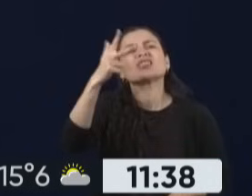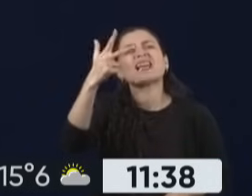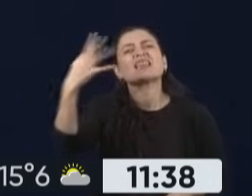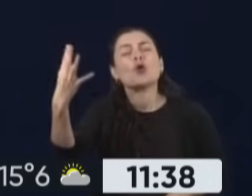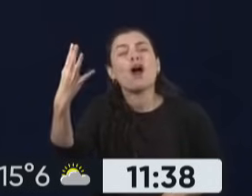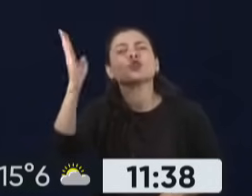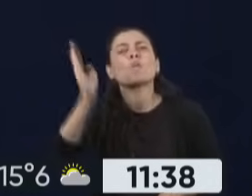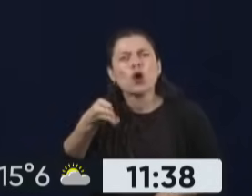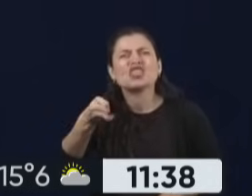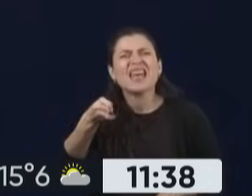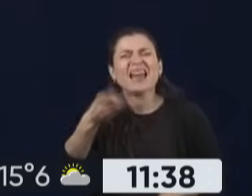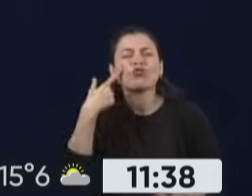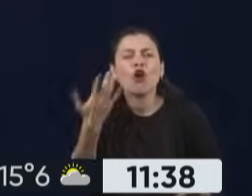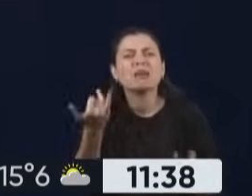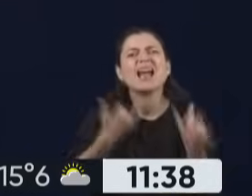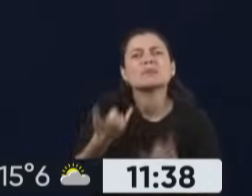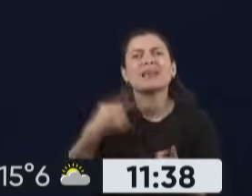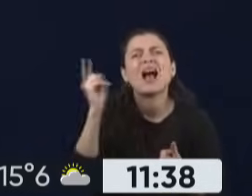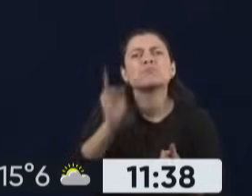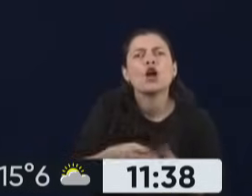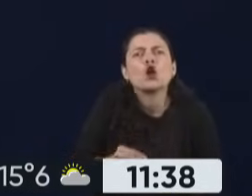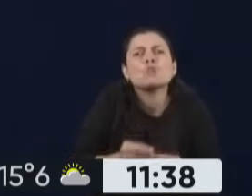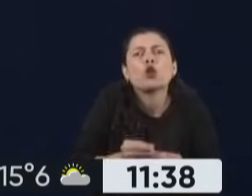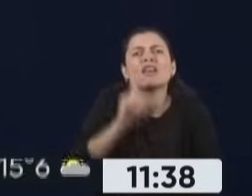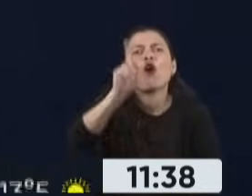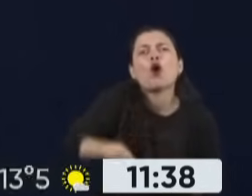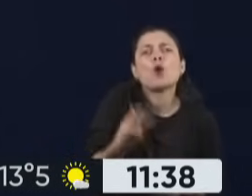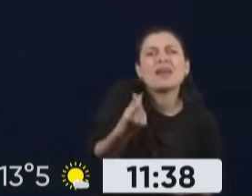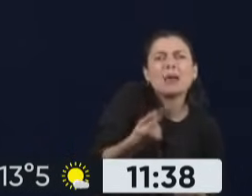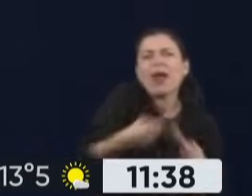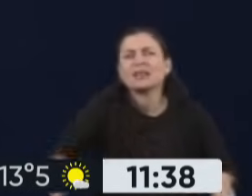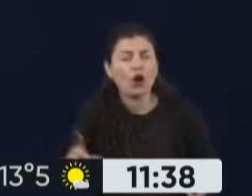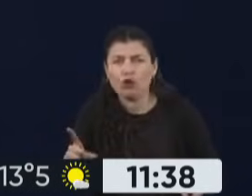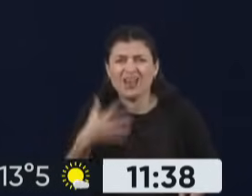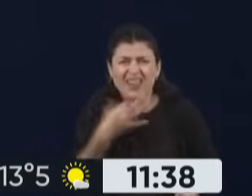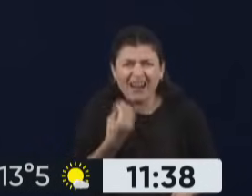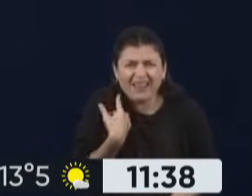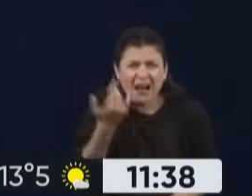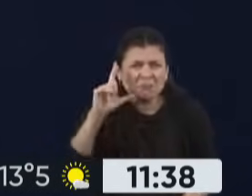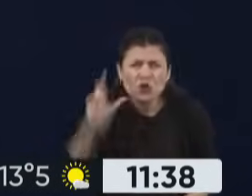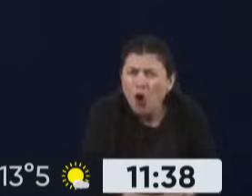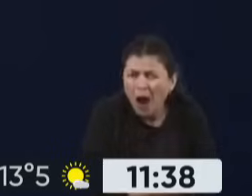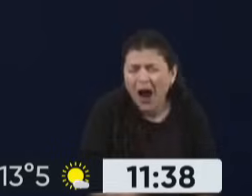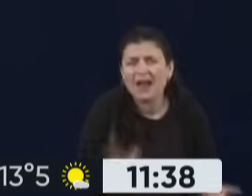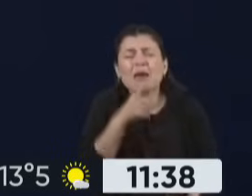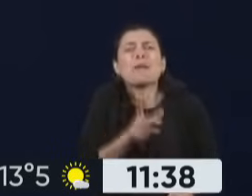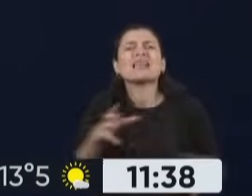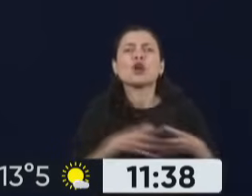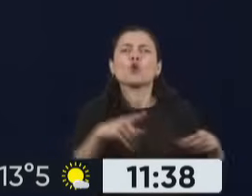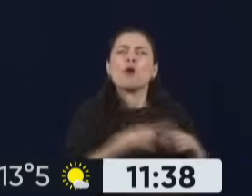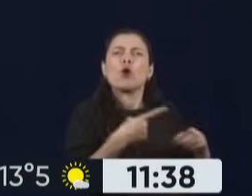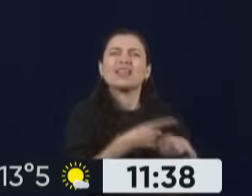0.34% de ellas. Una verdadera tomada de pelo. En un acto de locura colectiva de la